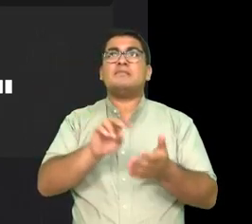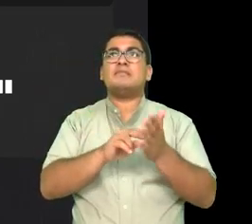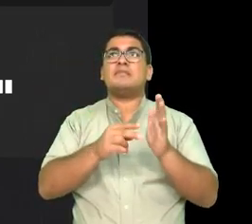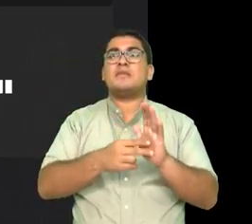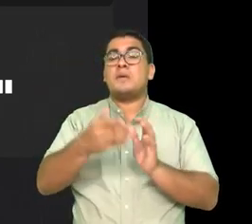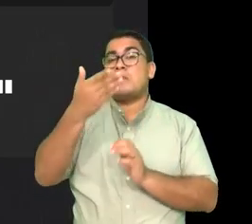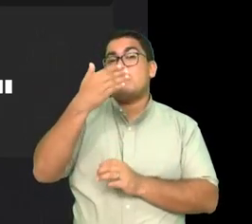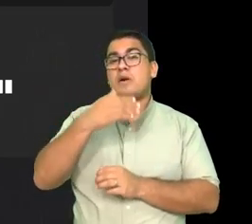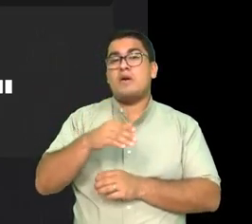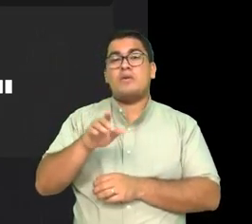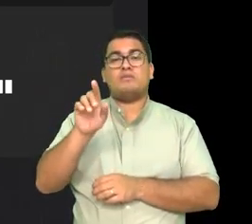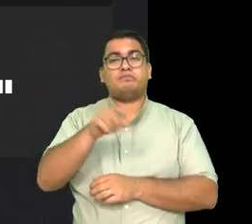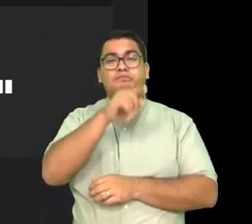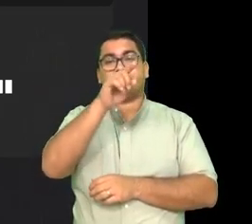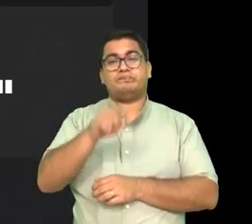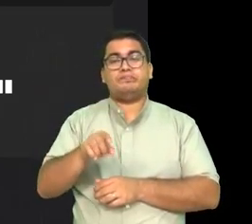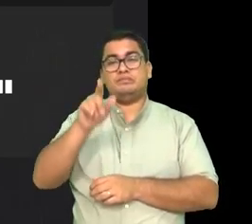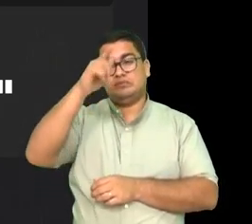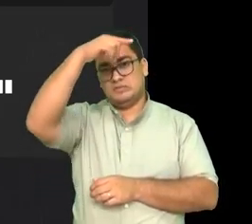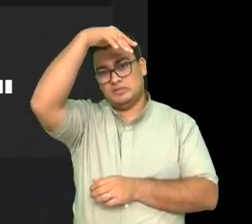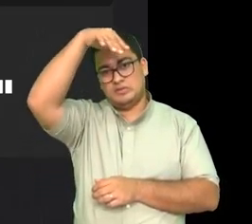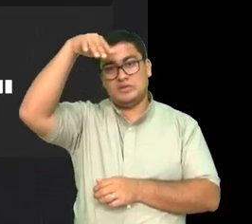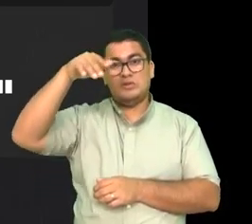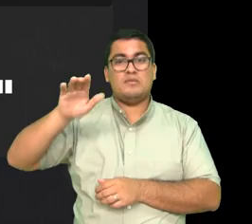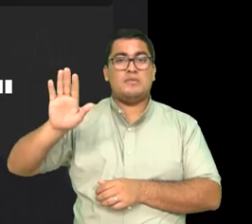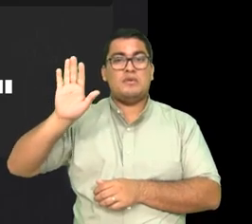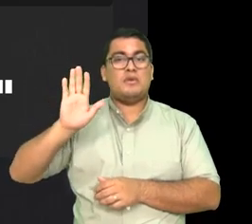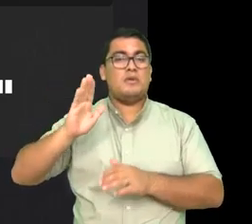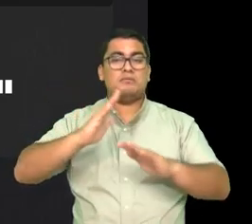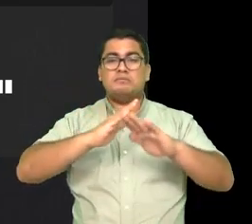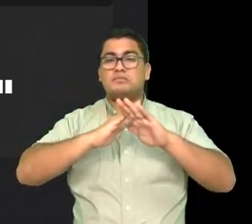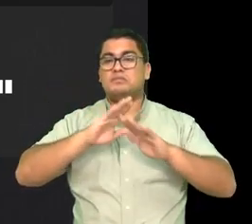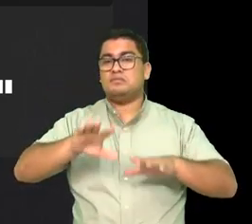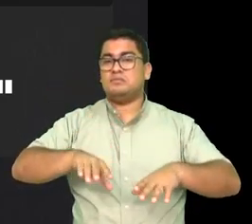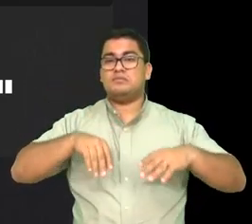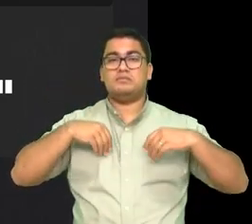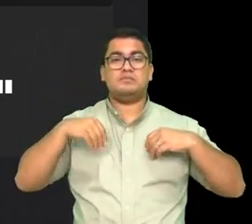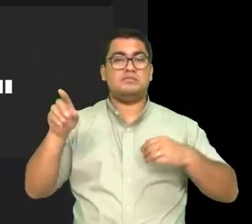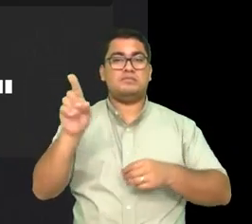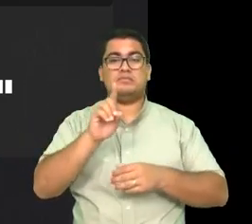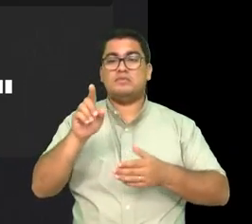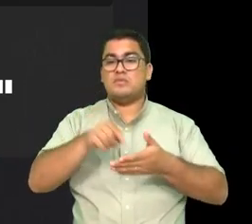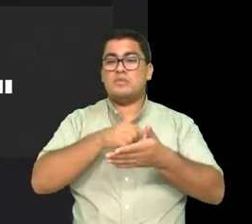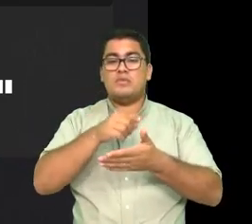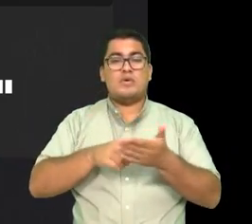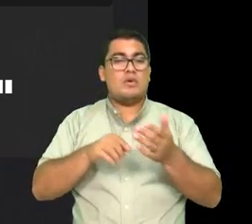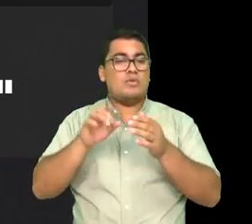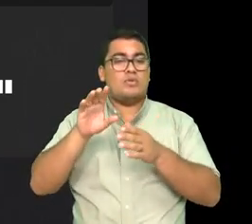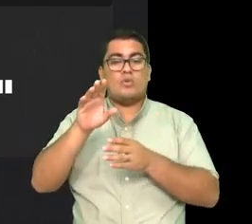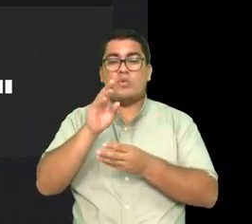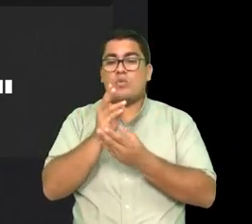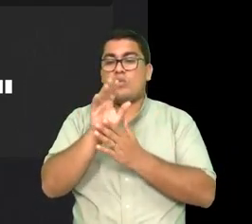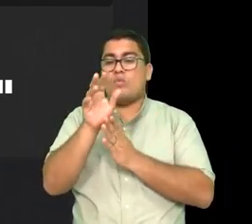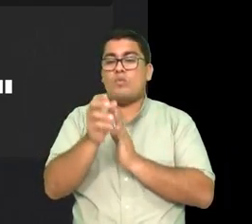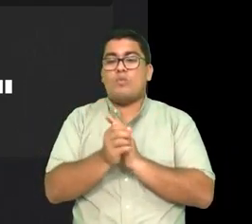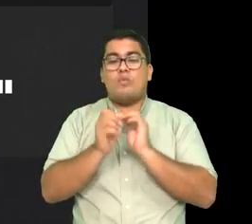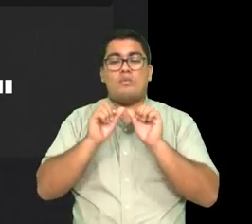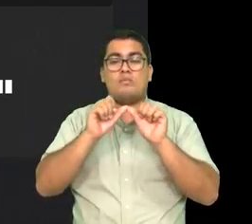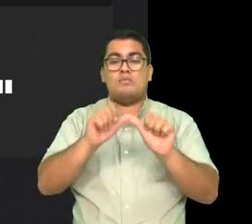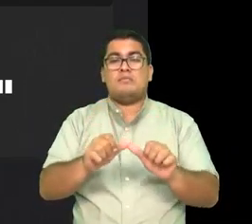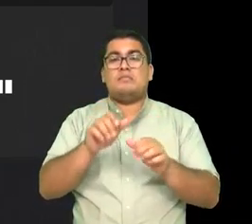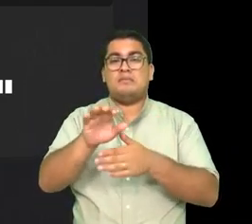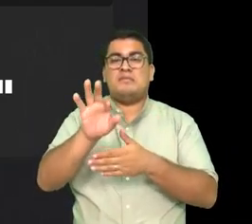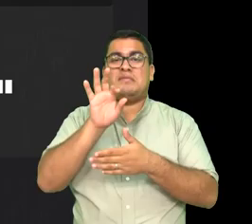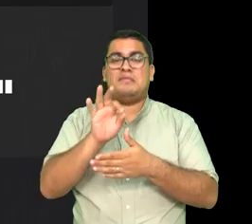esta declaración de Trump y prometió oponerse a los intentos de frenar el conteo de votos. De acuerdo con la oficina del